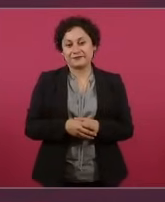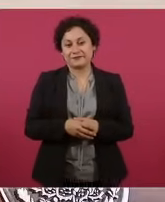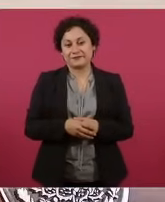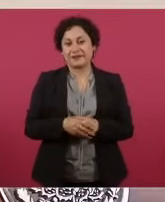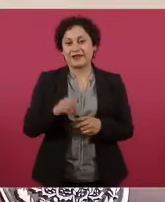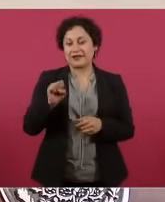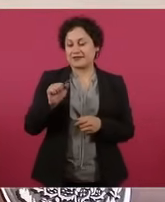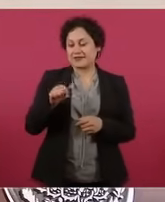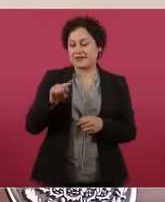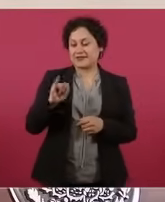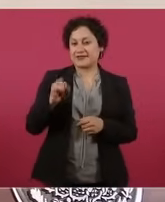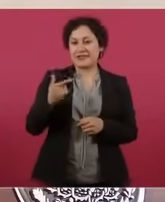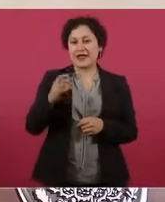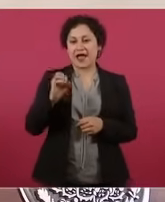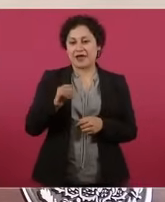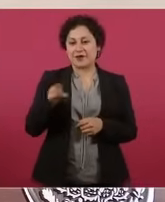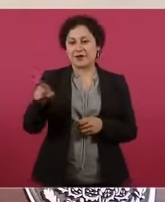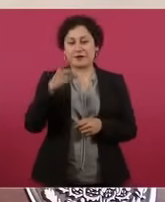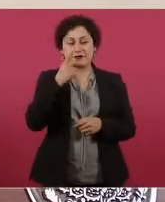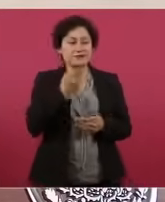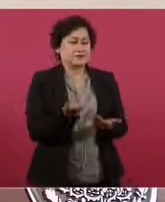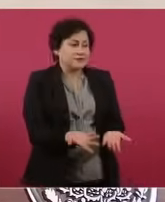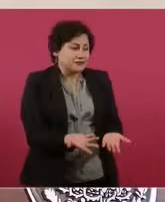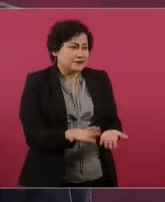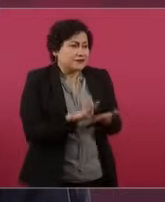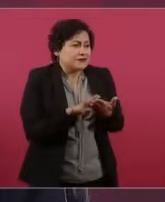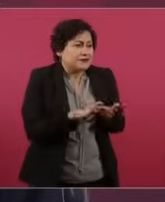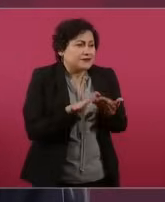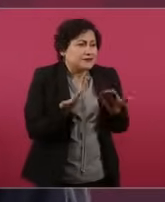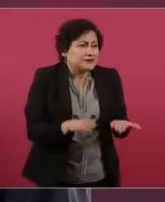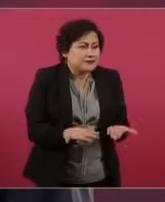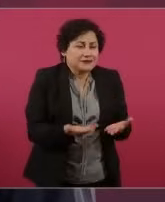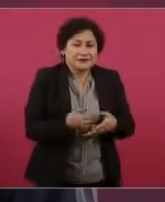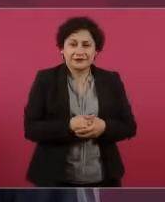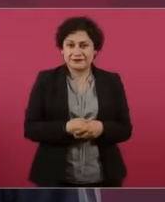Santiago, ¿no? ¿Qué espera Santiago?